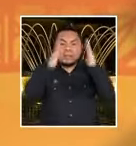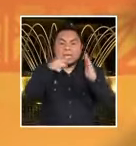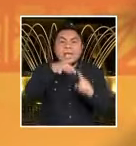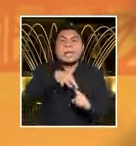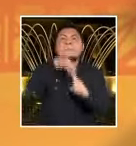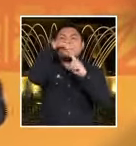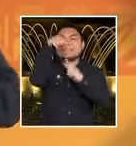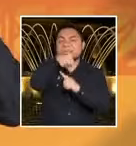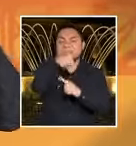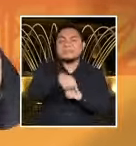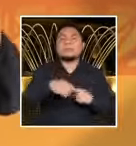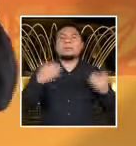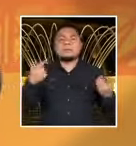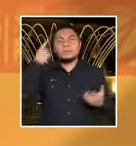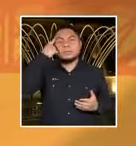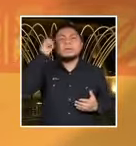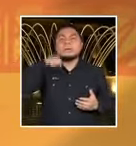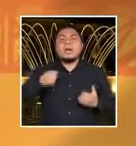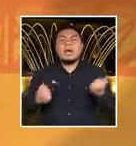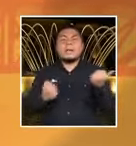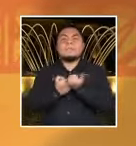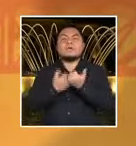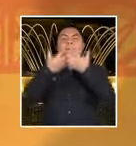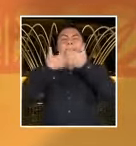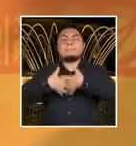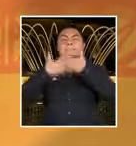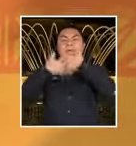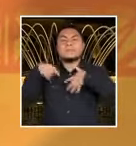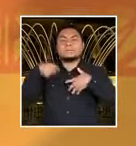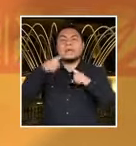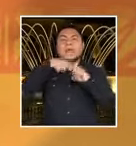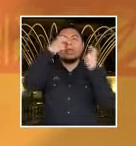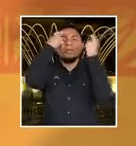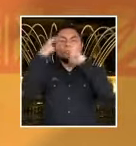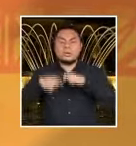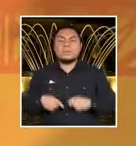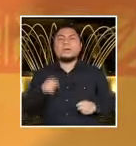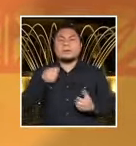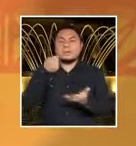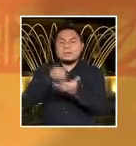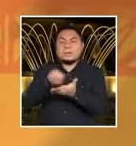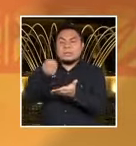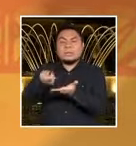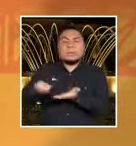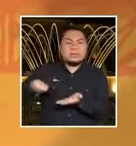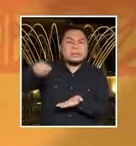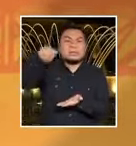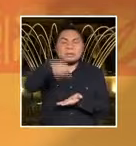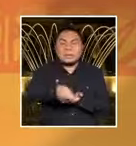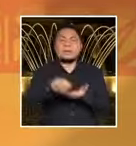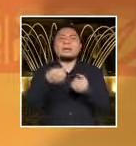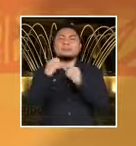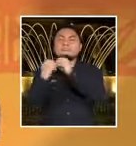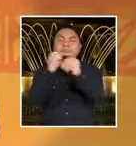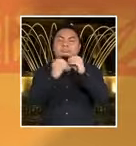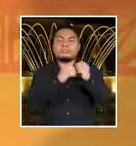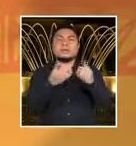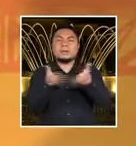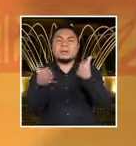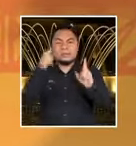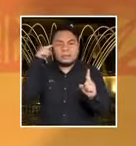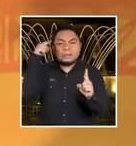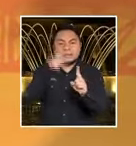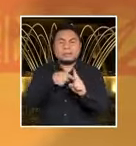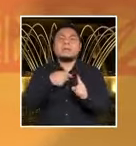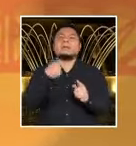especial, creamos el Fondo de Apoyo Empresarial Turismo, el FAE Turismo, para que vaya directamente y específicamente a